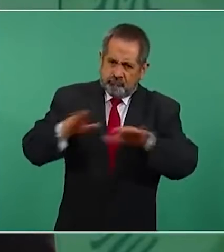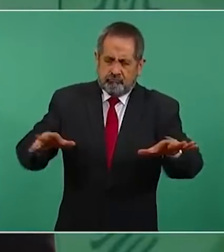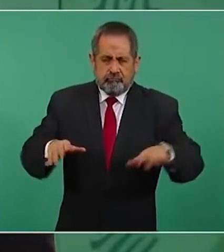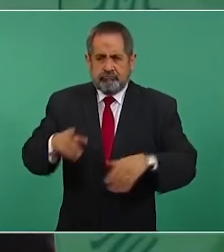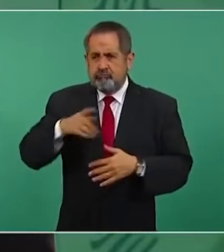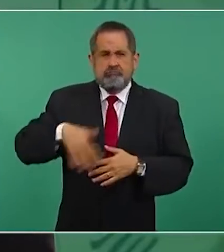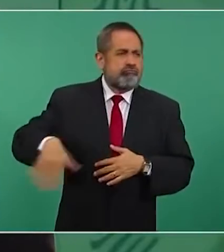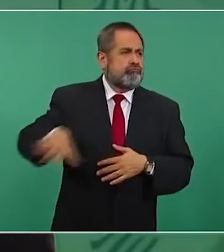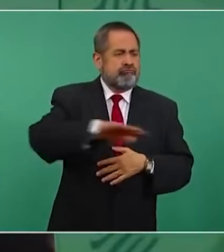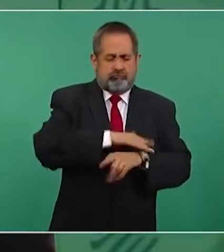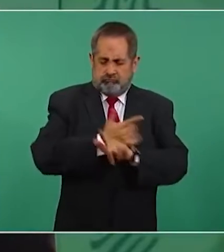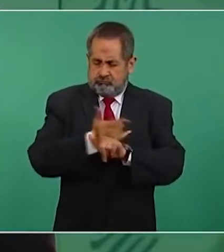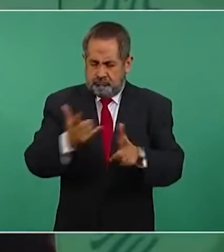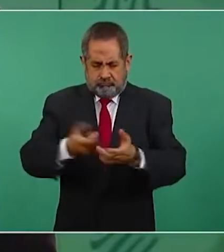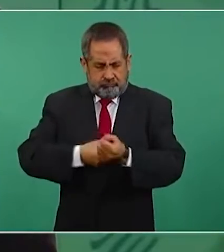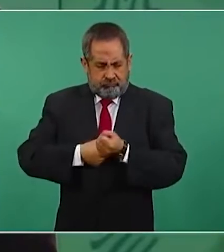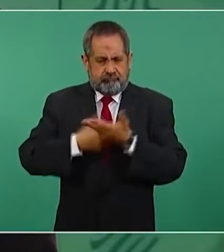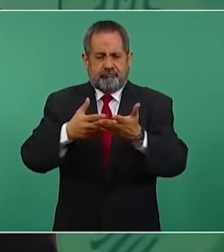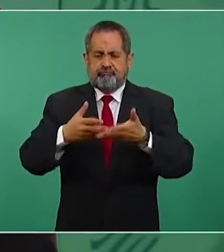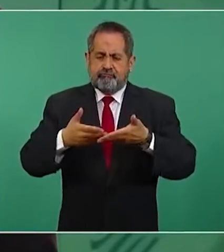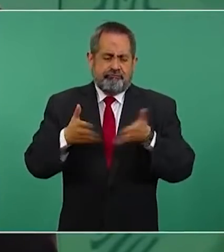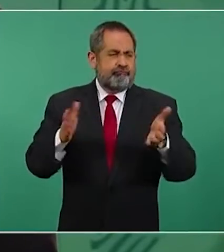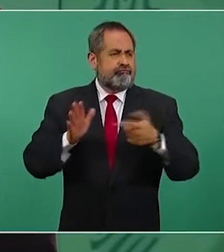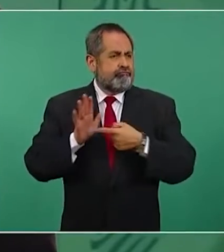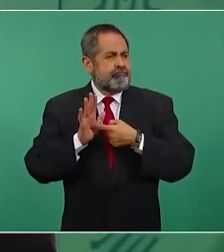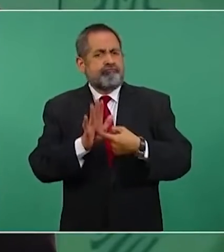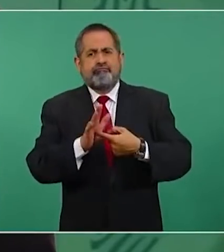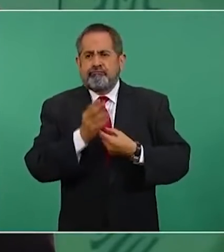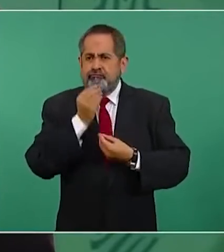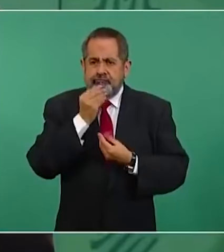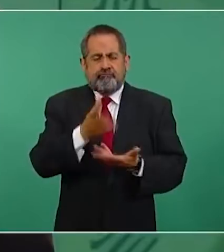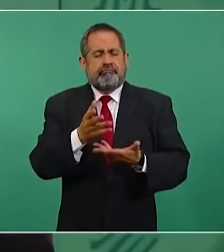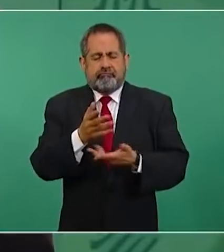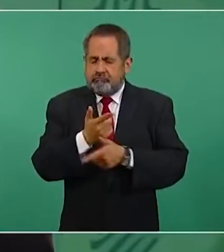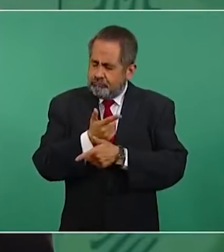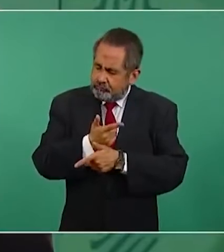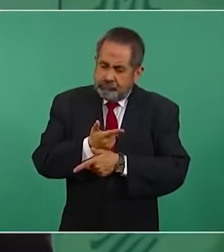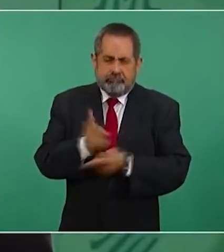libertades de manifestación de expresión